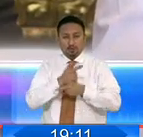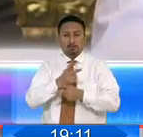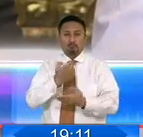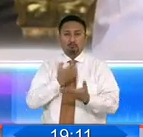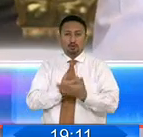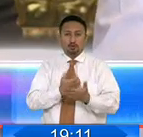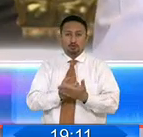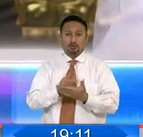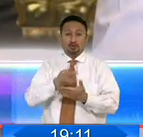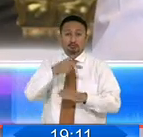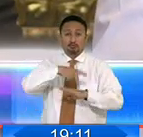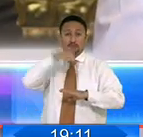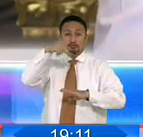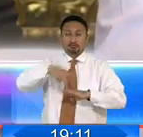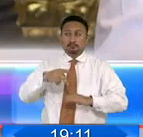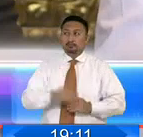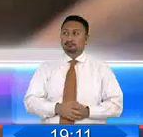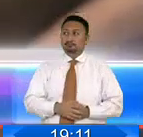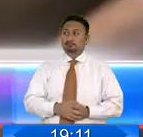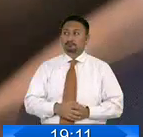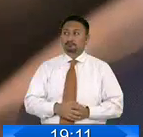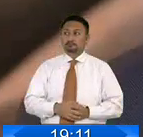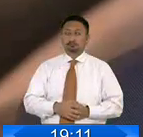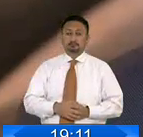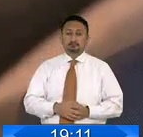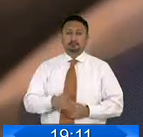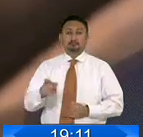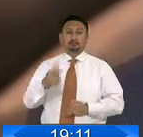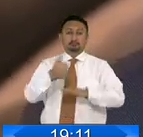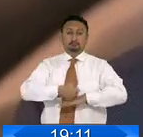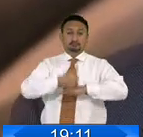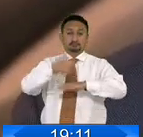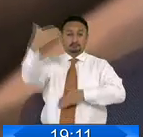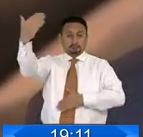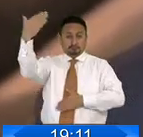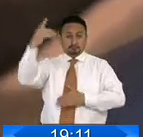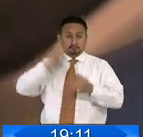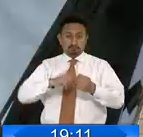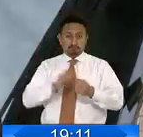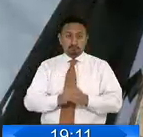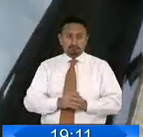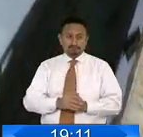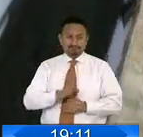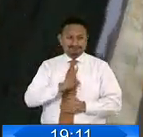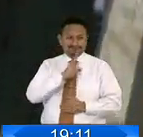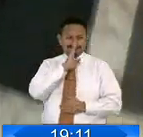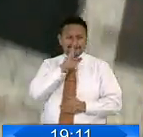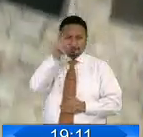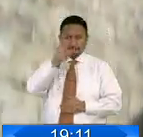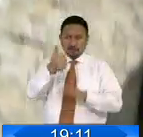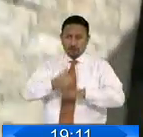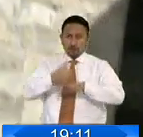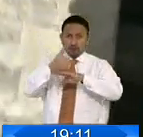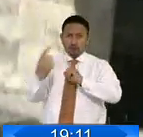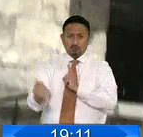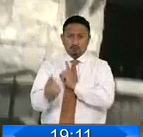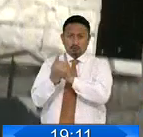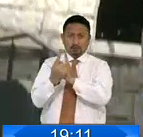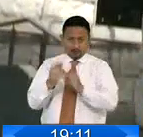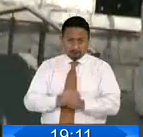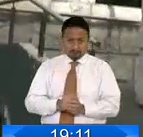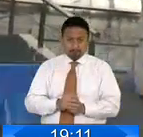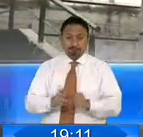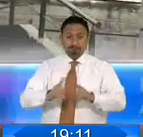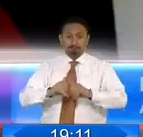economía wifi quincha y del país de su parte el alcalde de quito aseguró que siempre existieron acercamientos con la autoridad de salud sin embargo